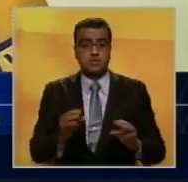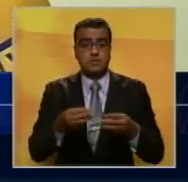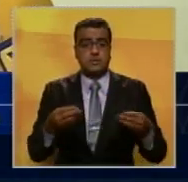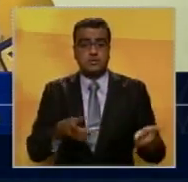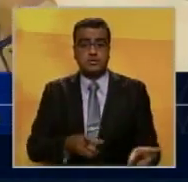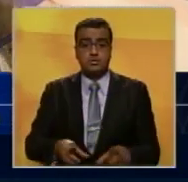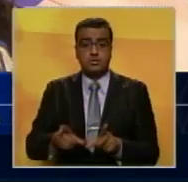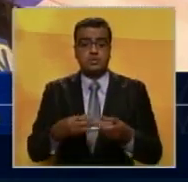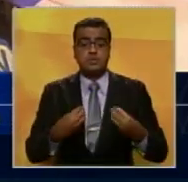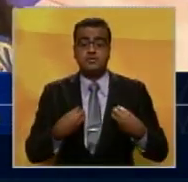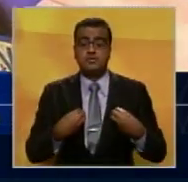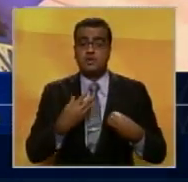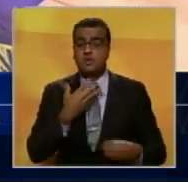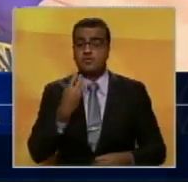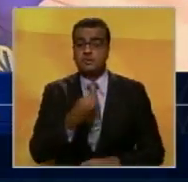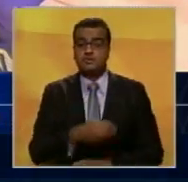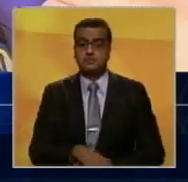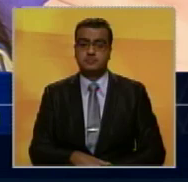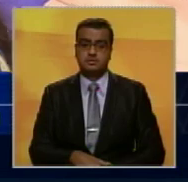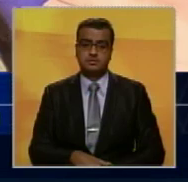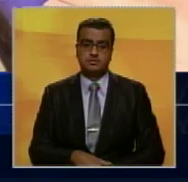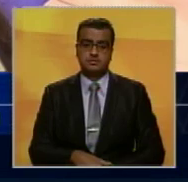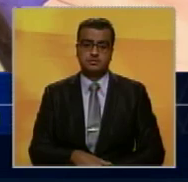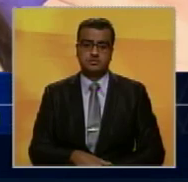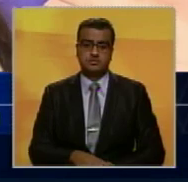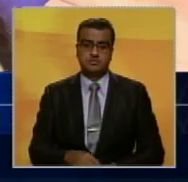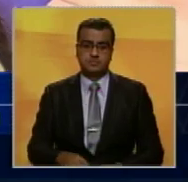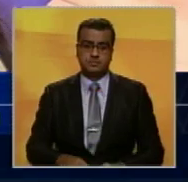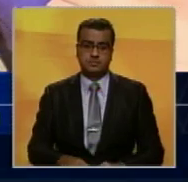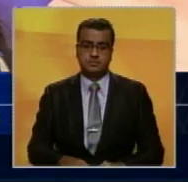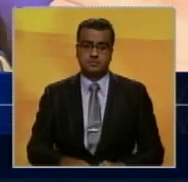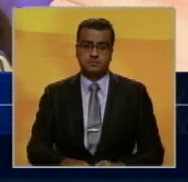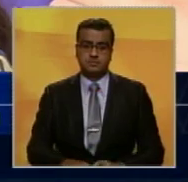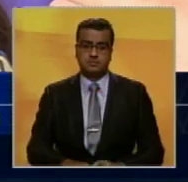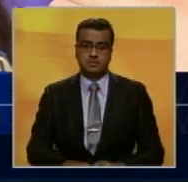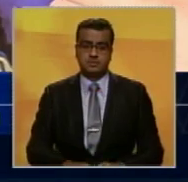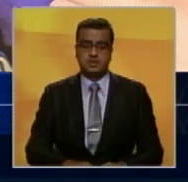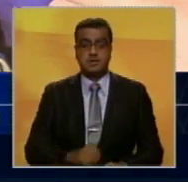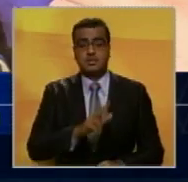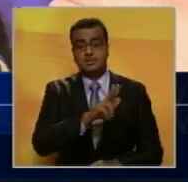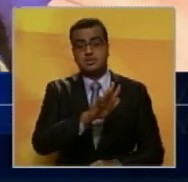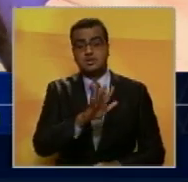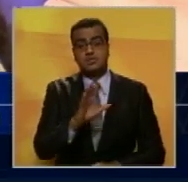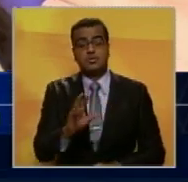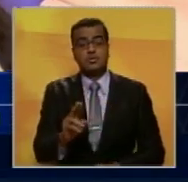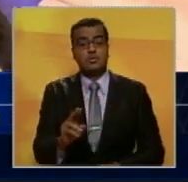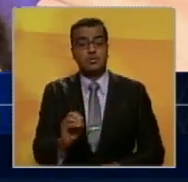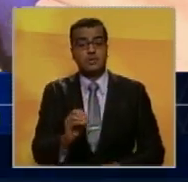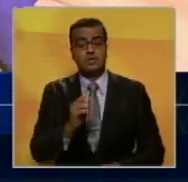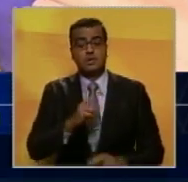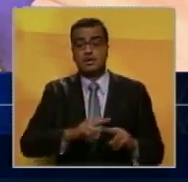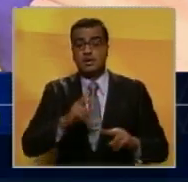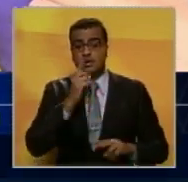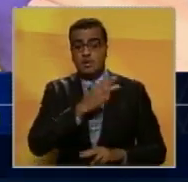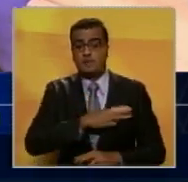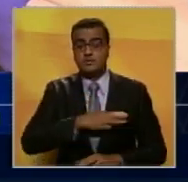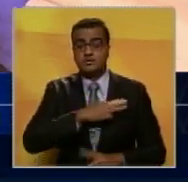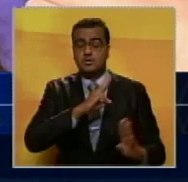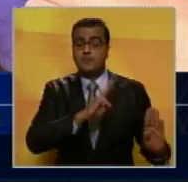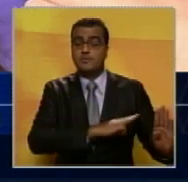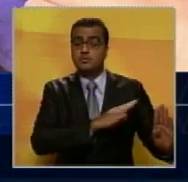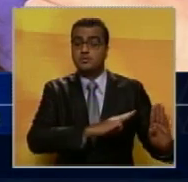lugar donde residen muchachos. Funcionamos ya aproximadamente 350 niños que son beneficiados con la misión